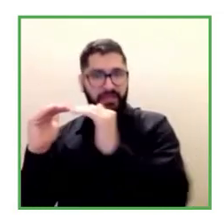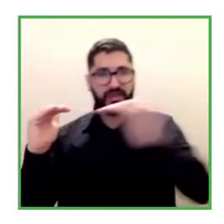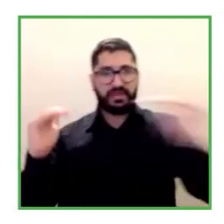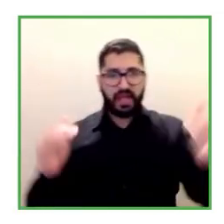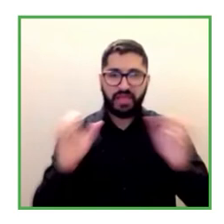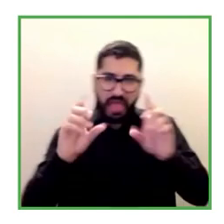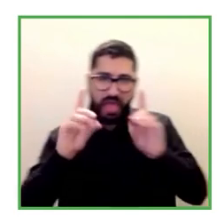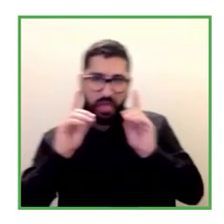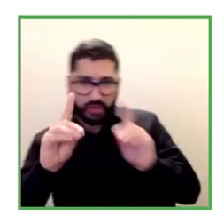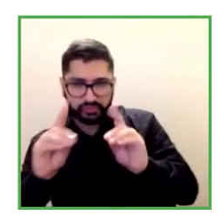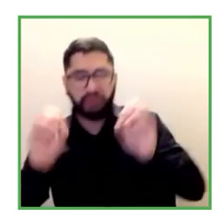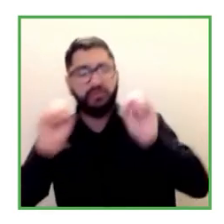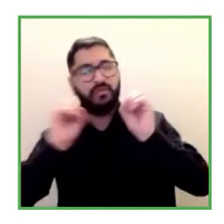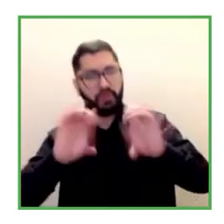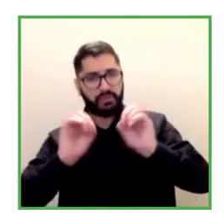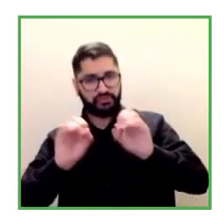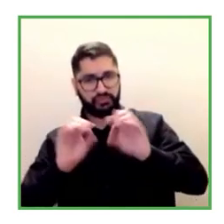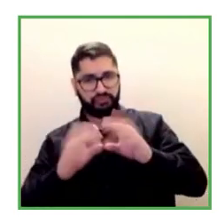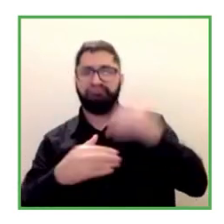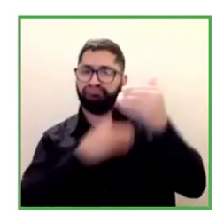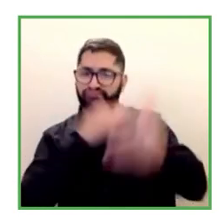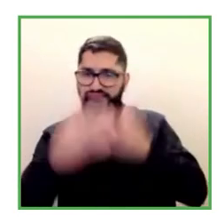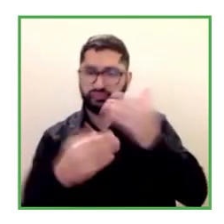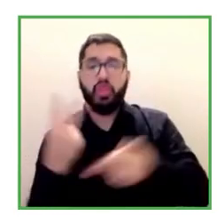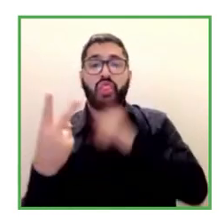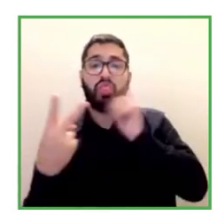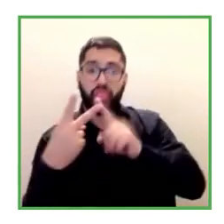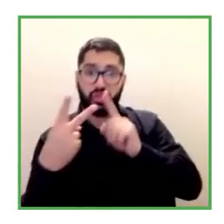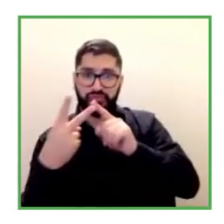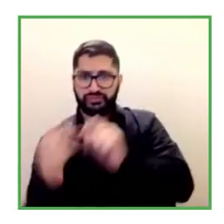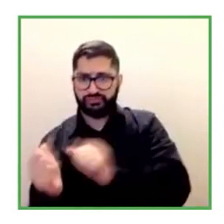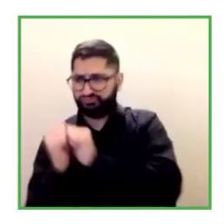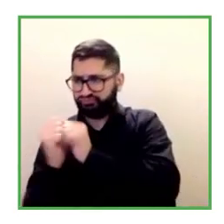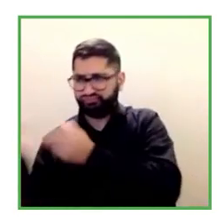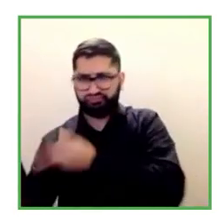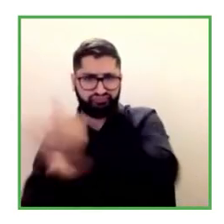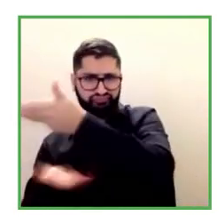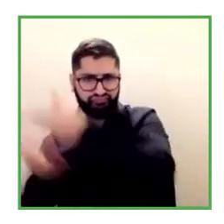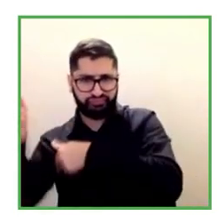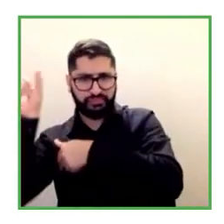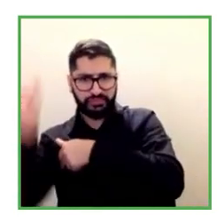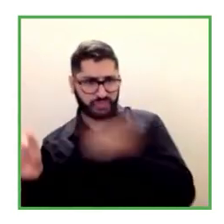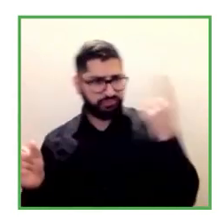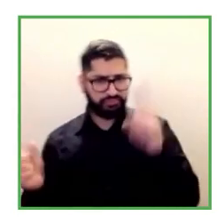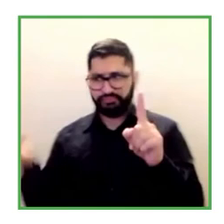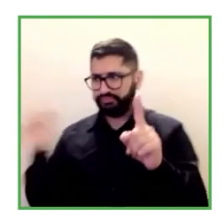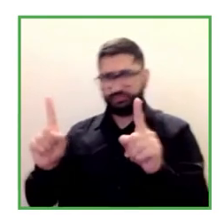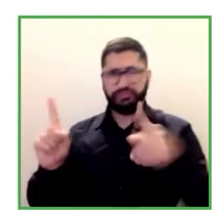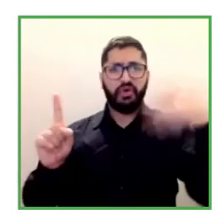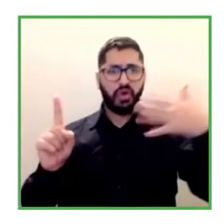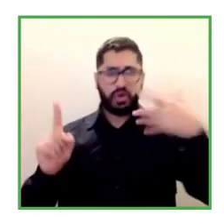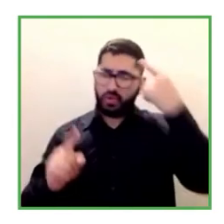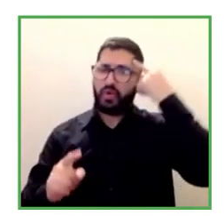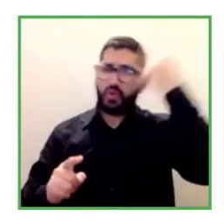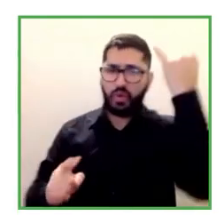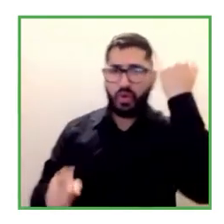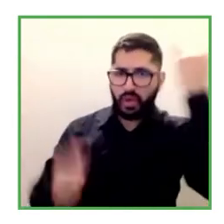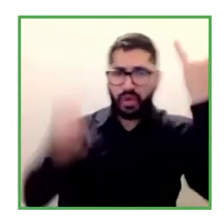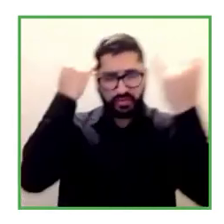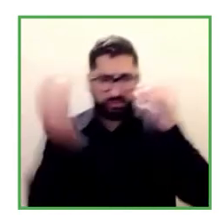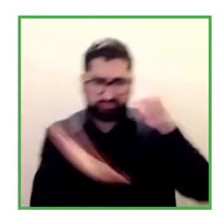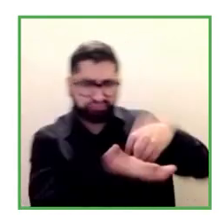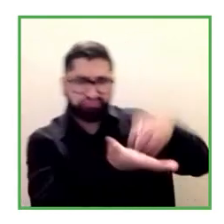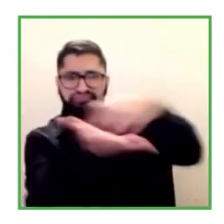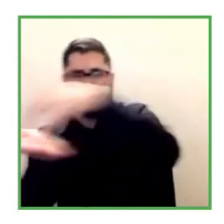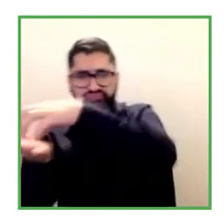apuntaban las dos compañeras anteriores, creo que es muy importante que desde los estados se provea de formación adaptada y para